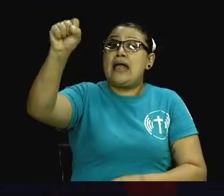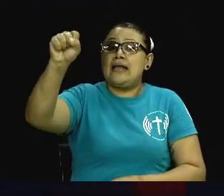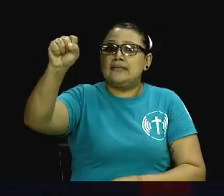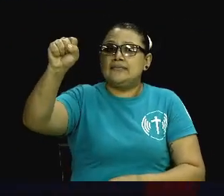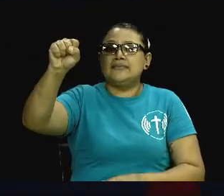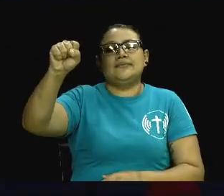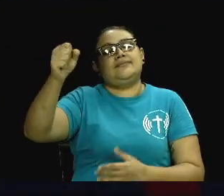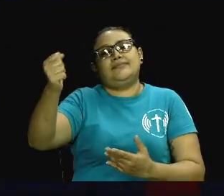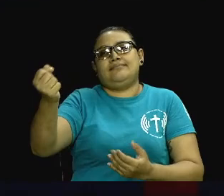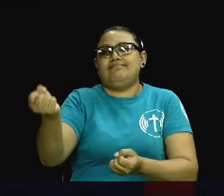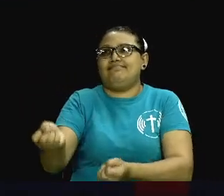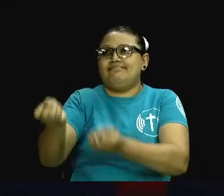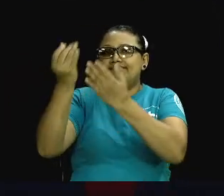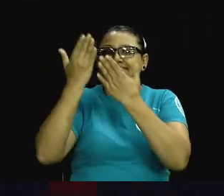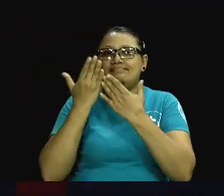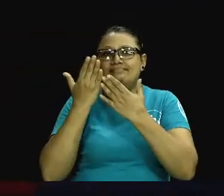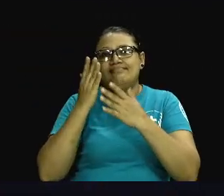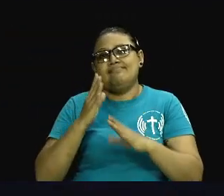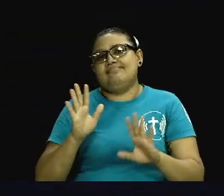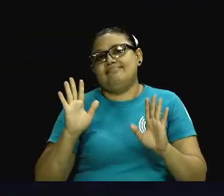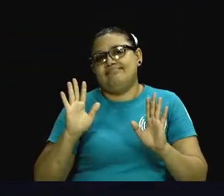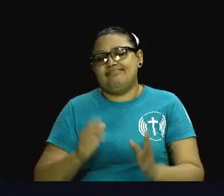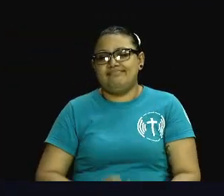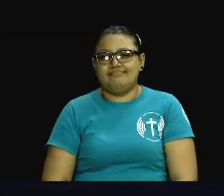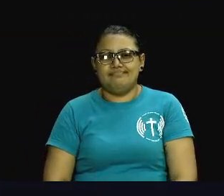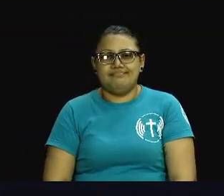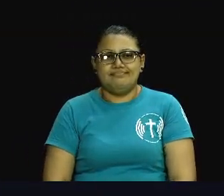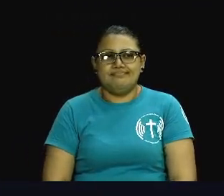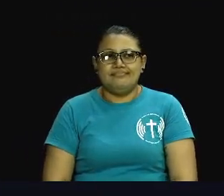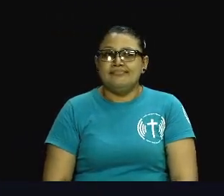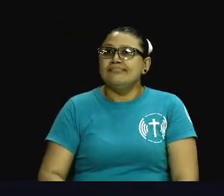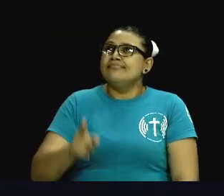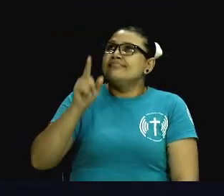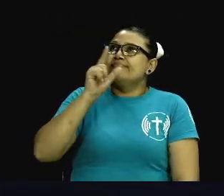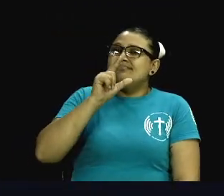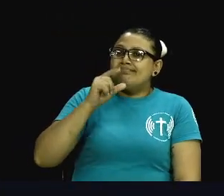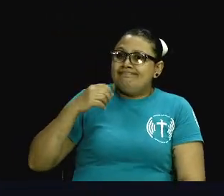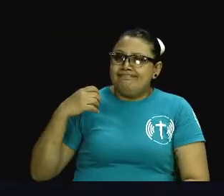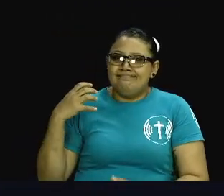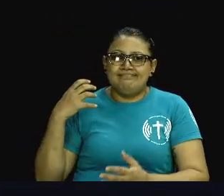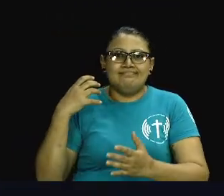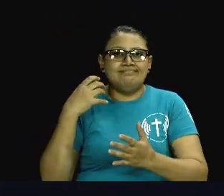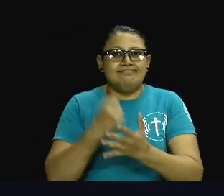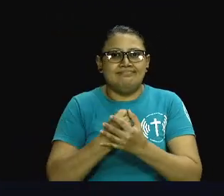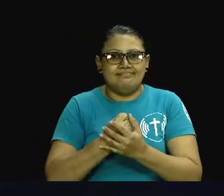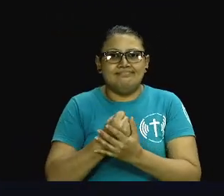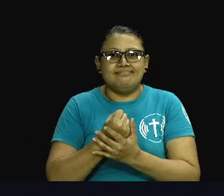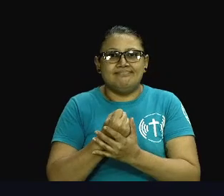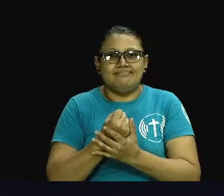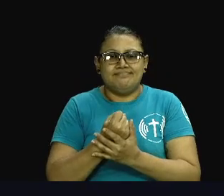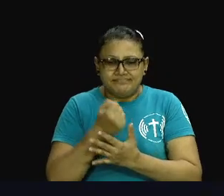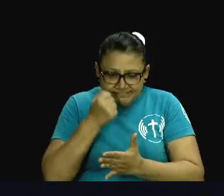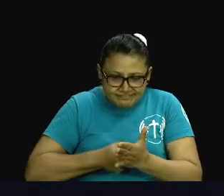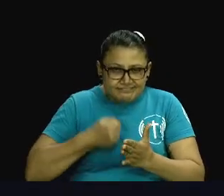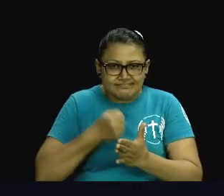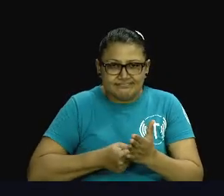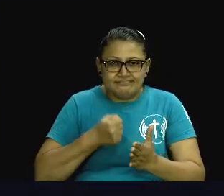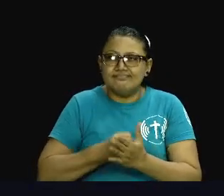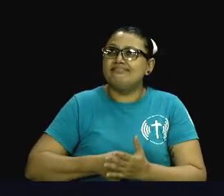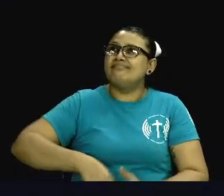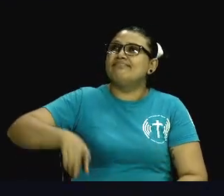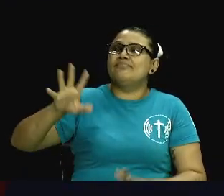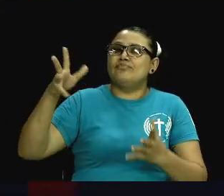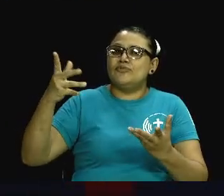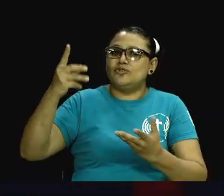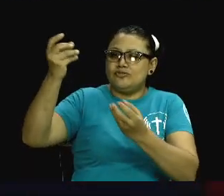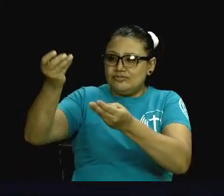y le veamos esa nube digamos no señor aquí voy en tu nombre mucha cultura y me atrevería a decir en el salvador de recuerda una vez que